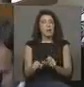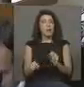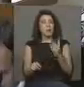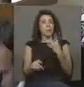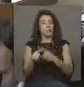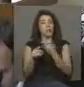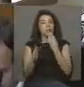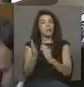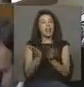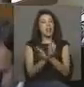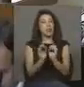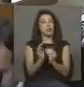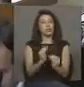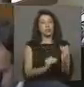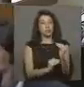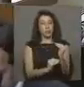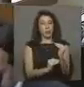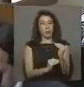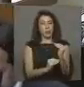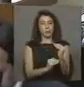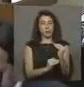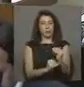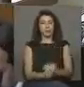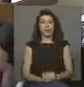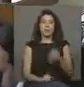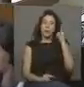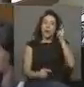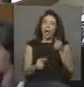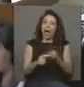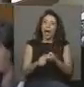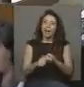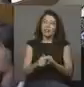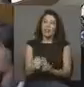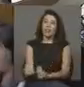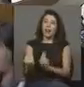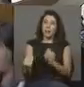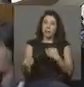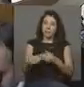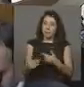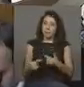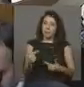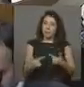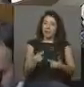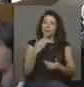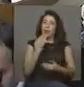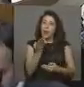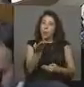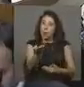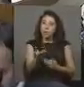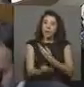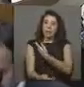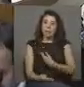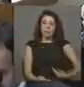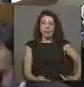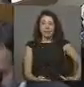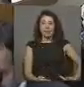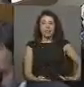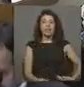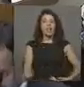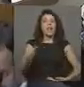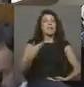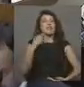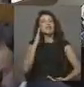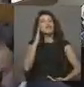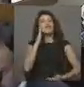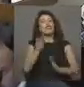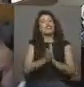educación superior. Y para no abusar del respaldo de mi bancada y de usted mismo, presidente, que me ha dado